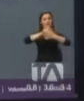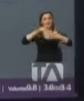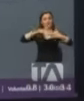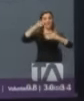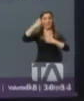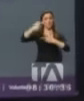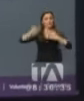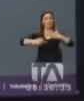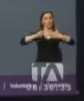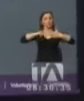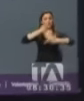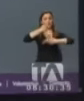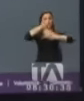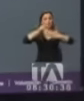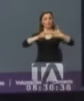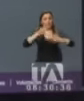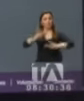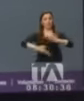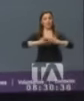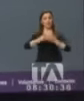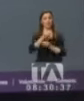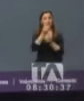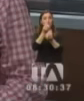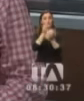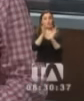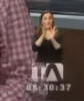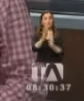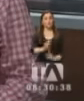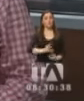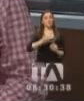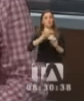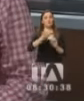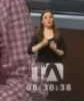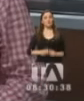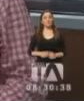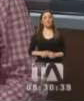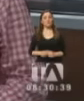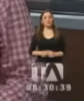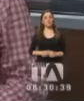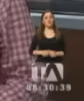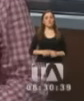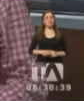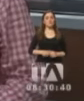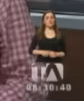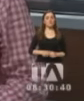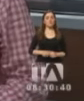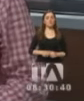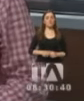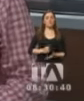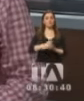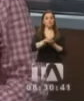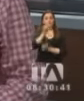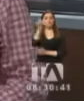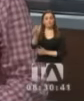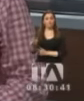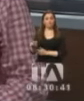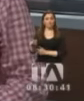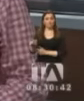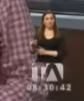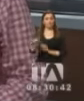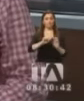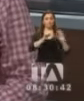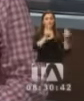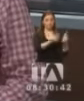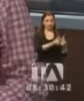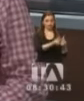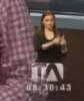ayuda y compartir información en redes sociales. La idea es poder ayudar tanto al individuo como a los